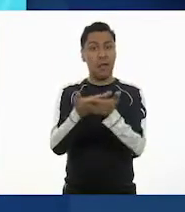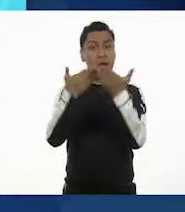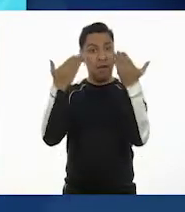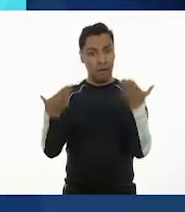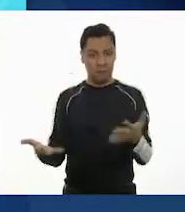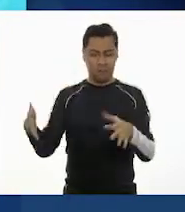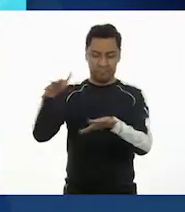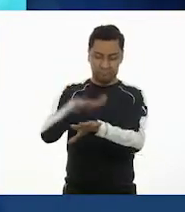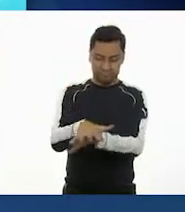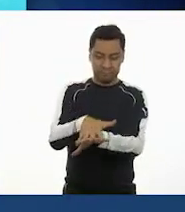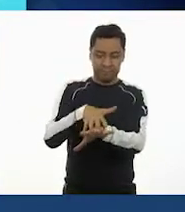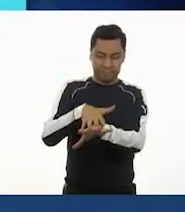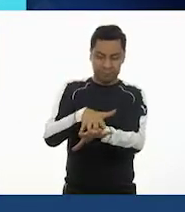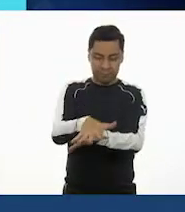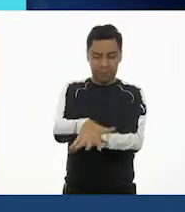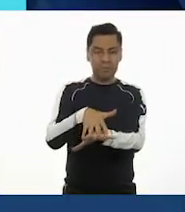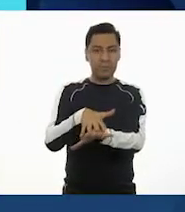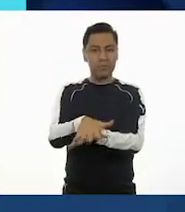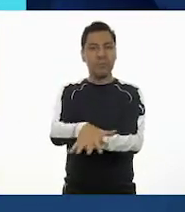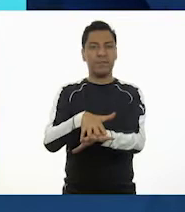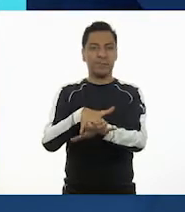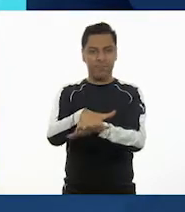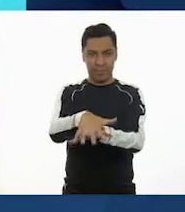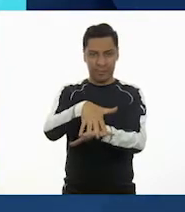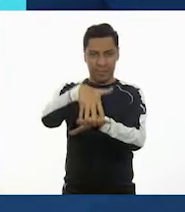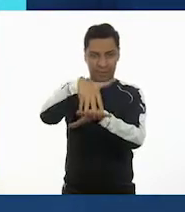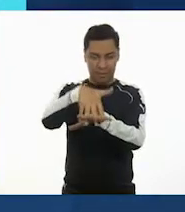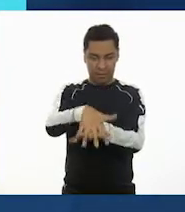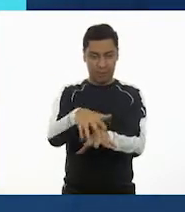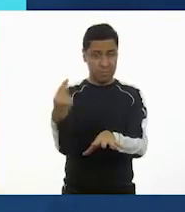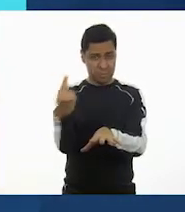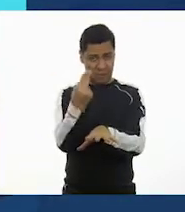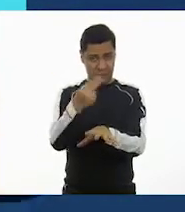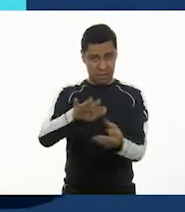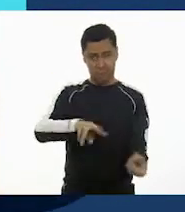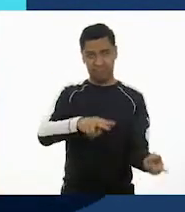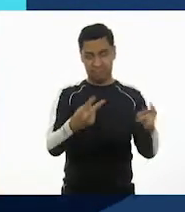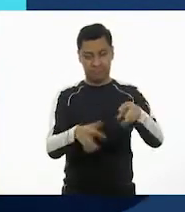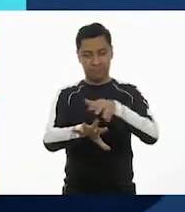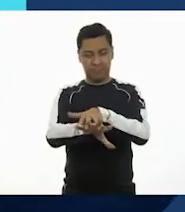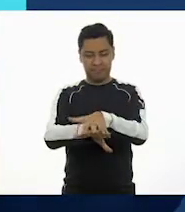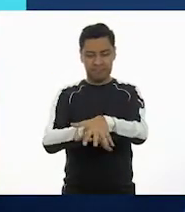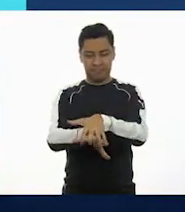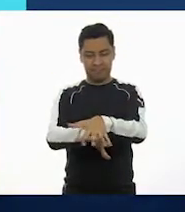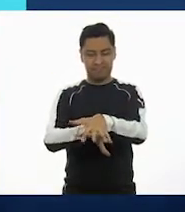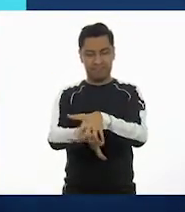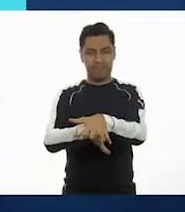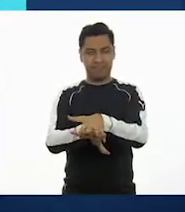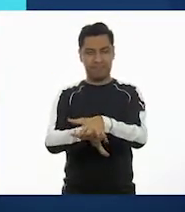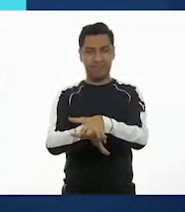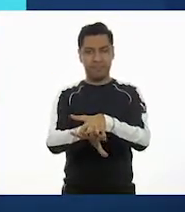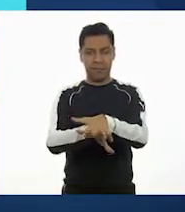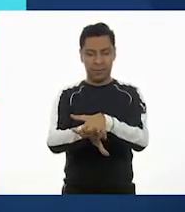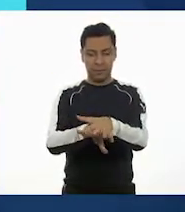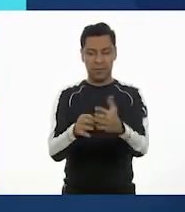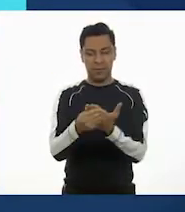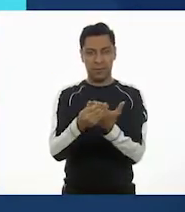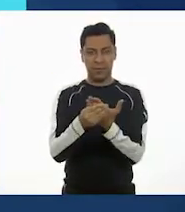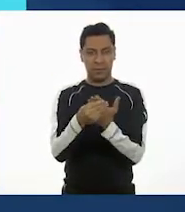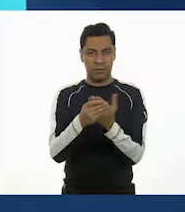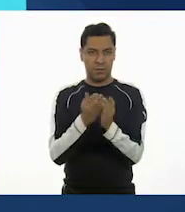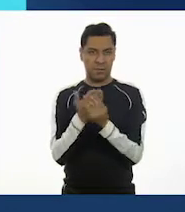de una de tus manos contra el dorso de la otra, entrelazando los dedos. Repite lo mismo con la otra mano. Frota los